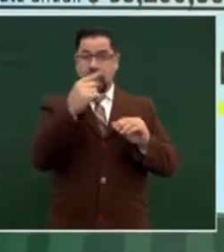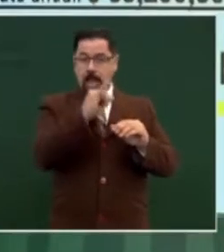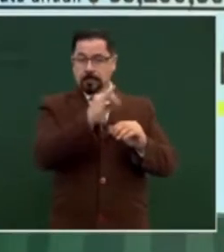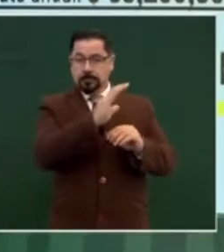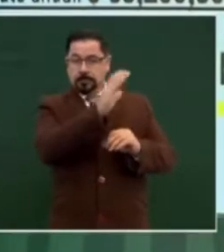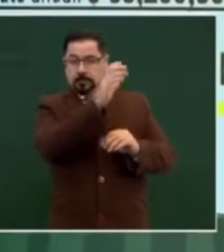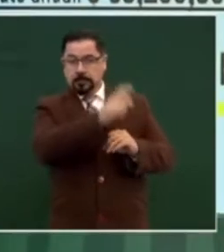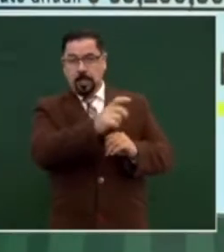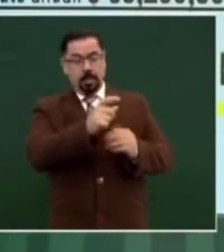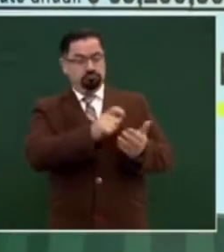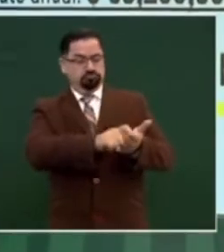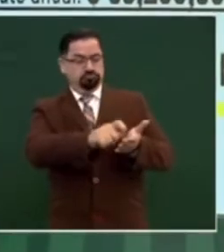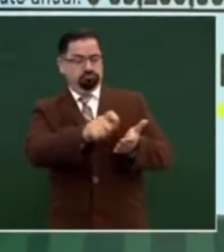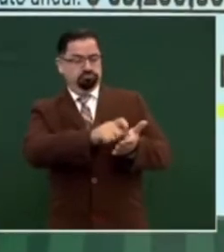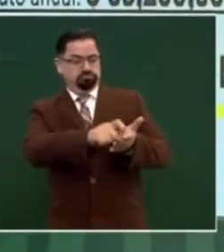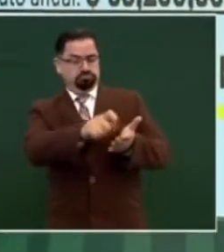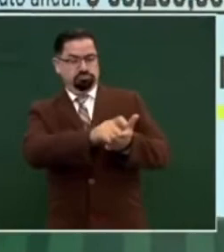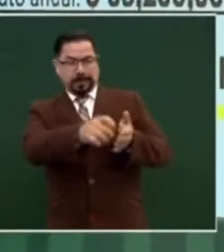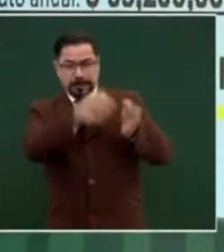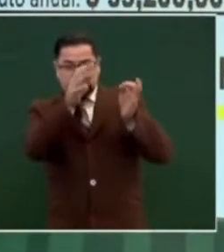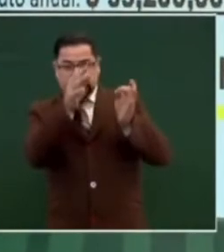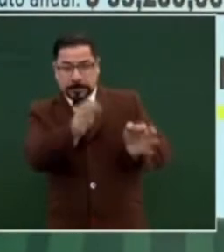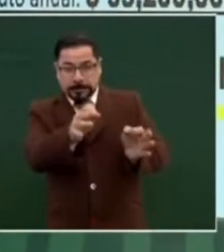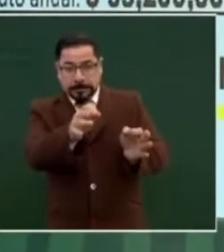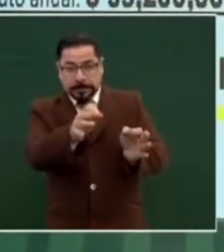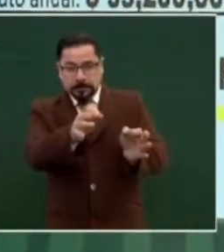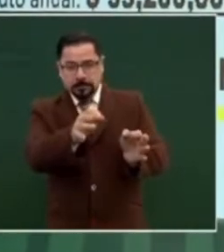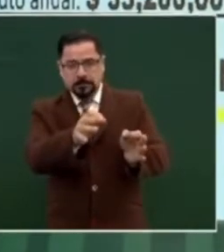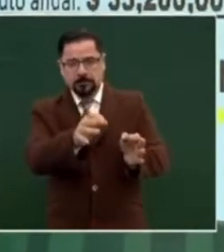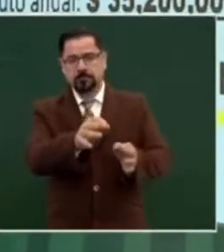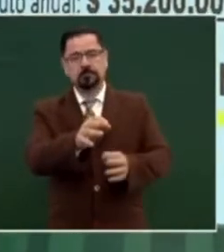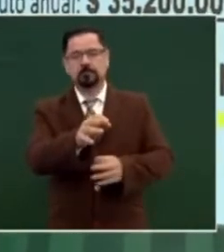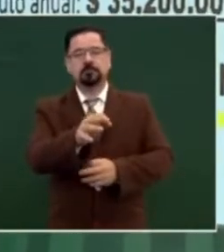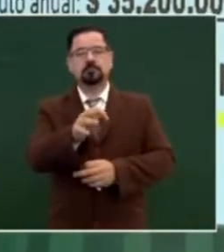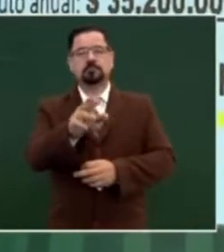un buen escritor no